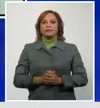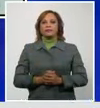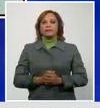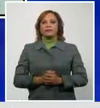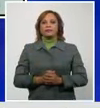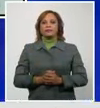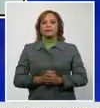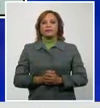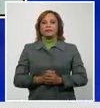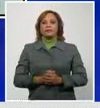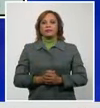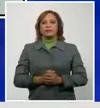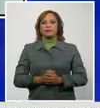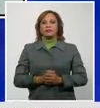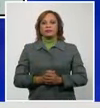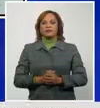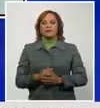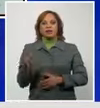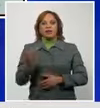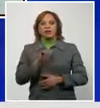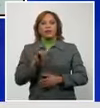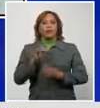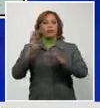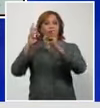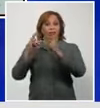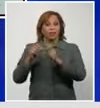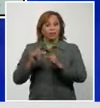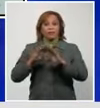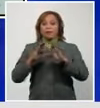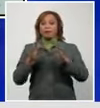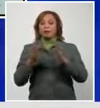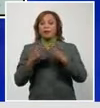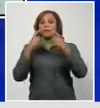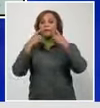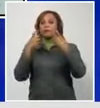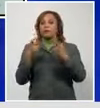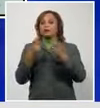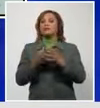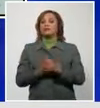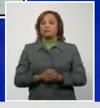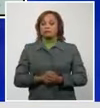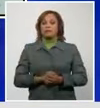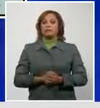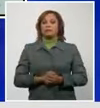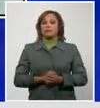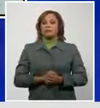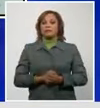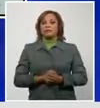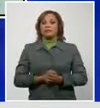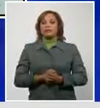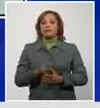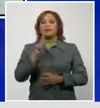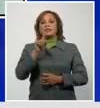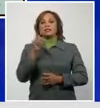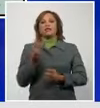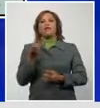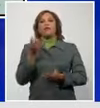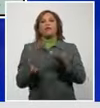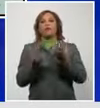ayer. También una dispersión importante en el territorio. Cienfuegos diagnostica 2